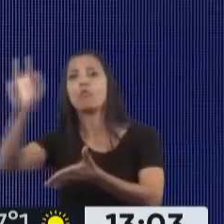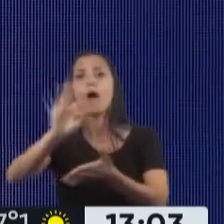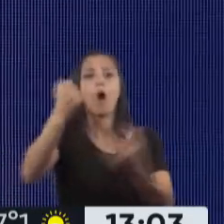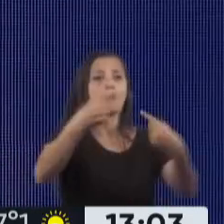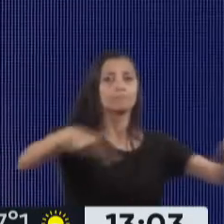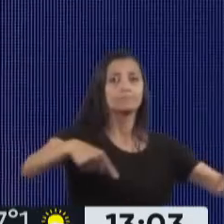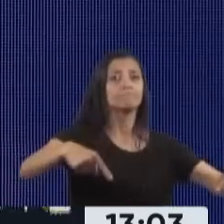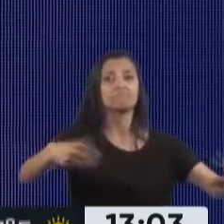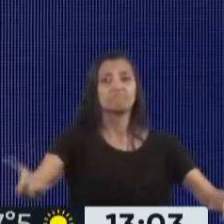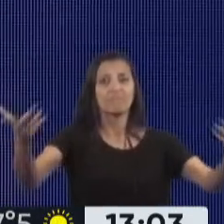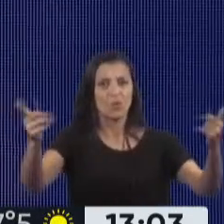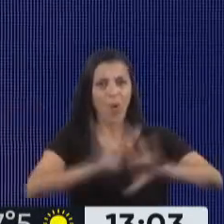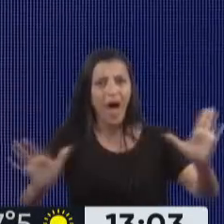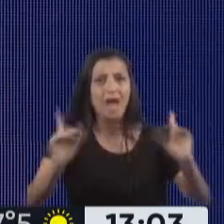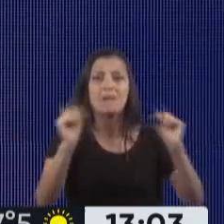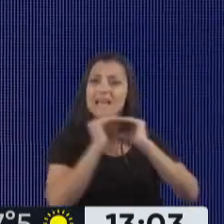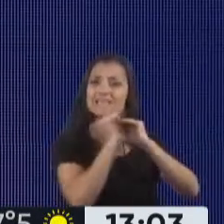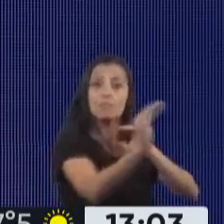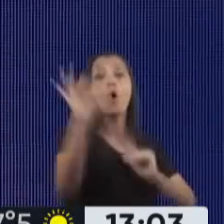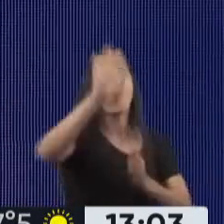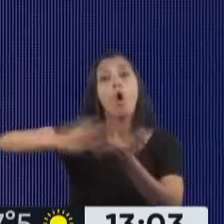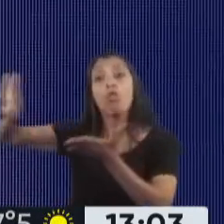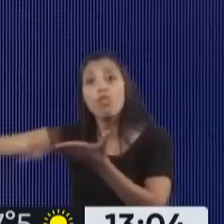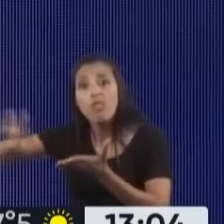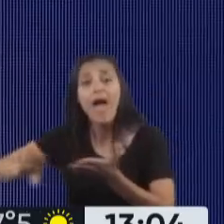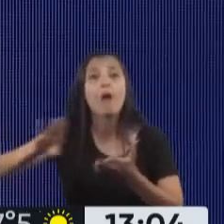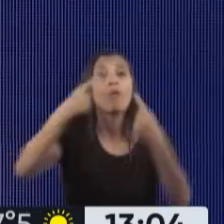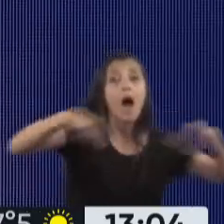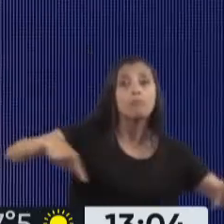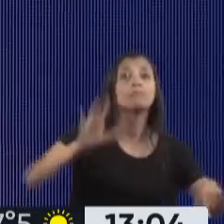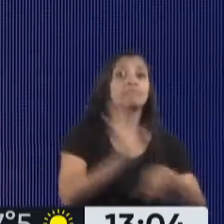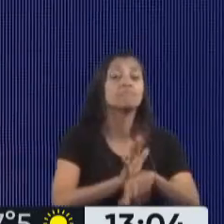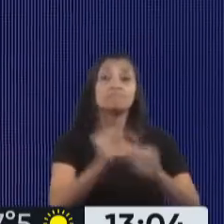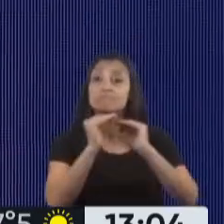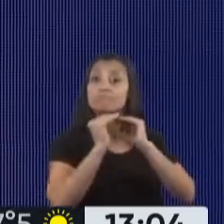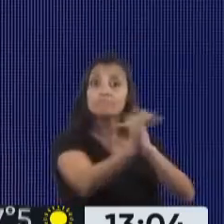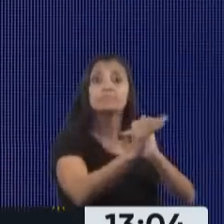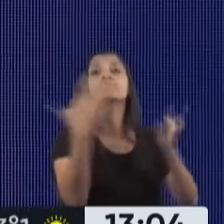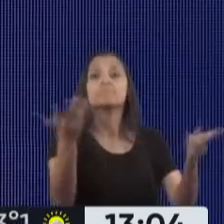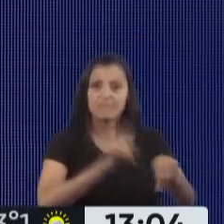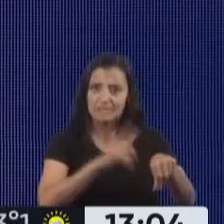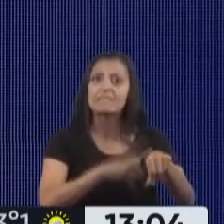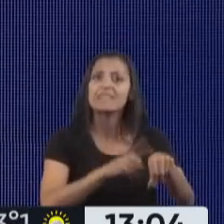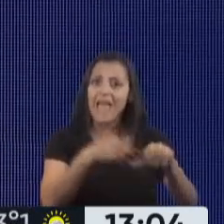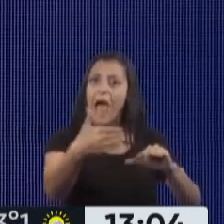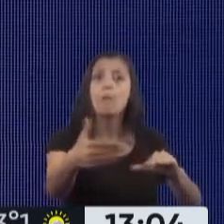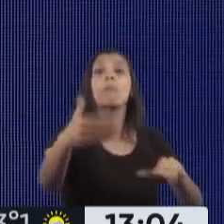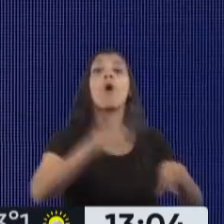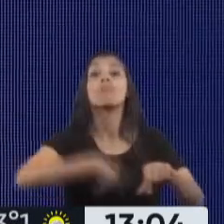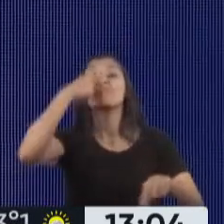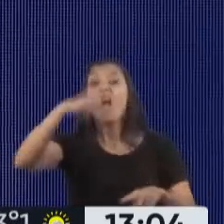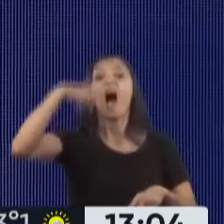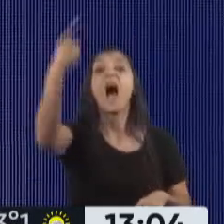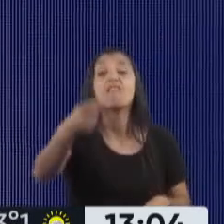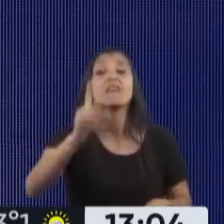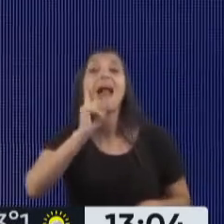deuda-producto es no creciente. Y si la relación deuda-producto es no creciente, por ende uno es solvente intertemporalmente y tarde o temprano el